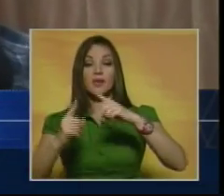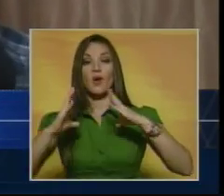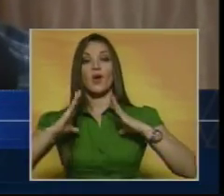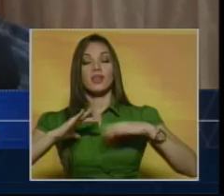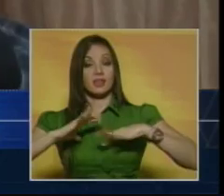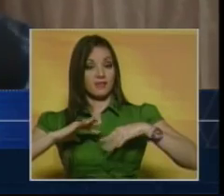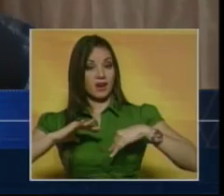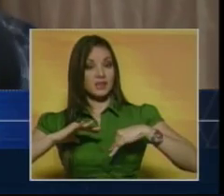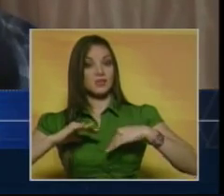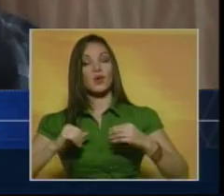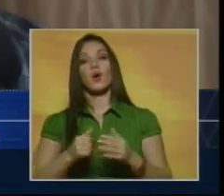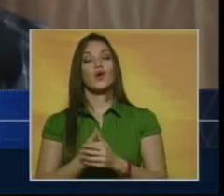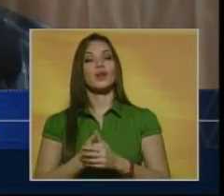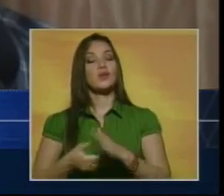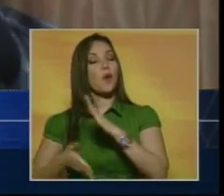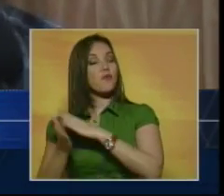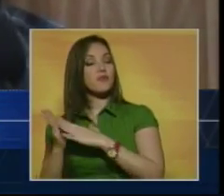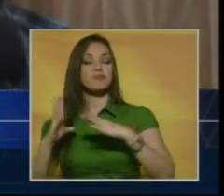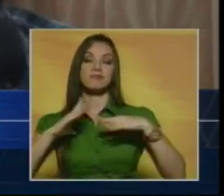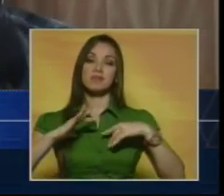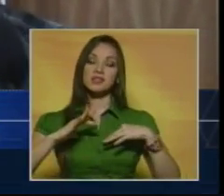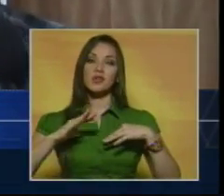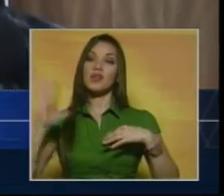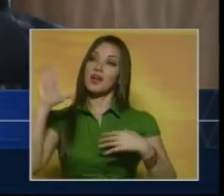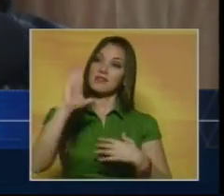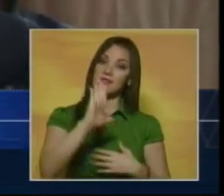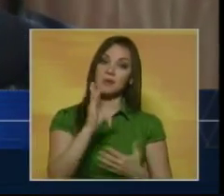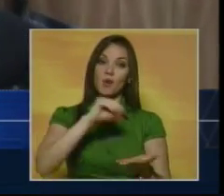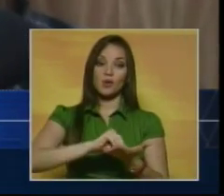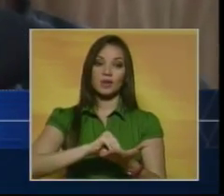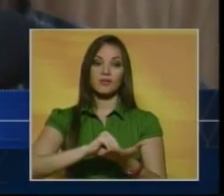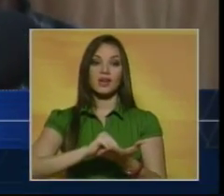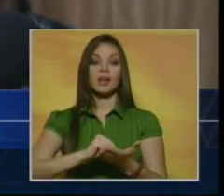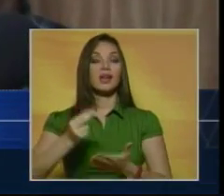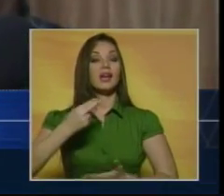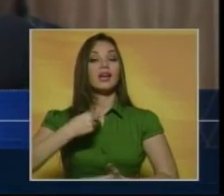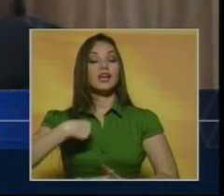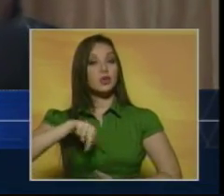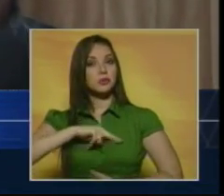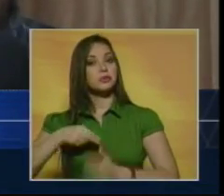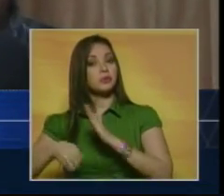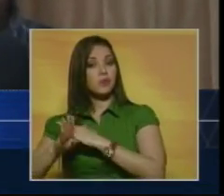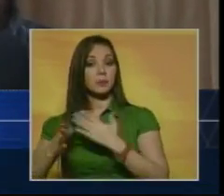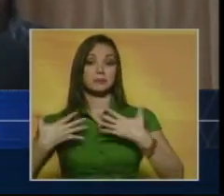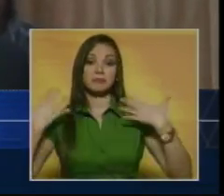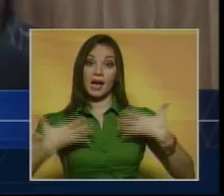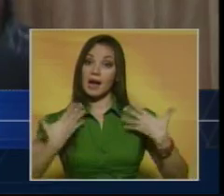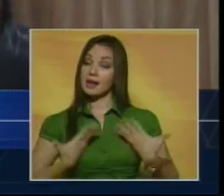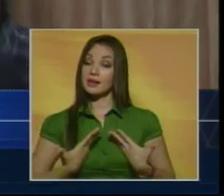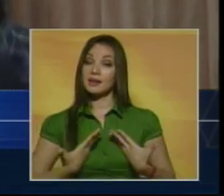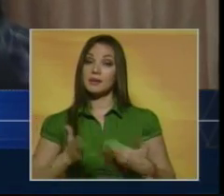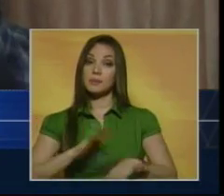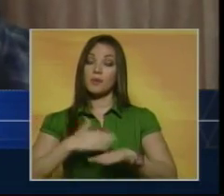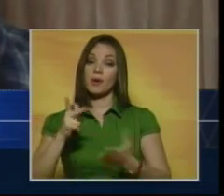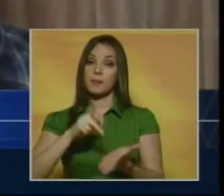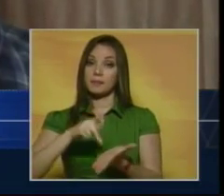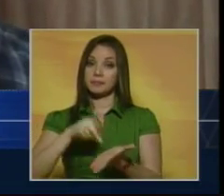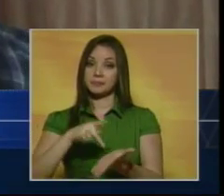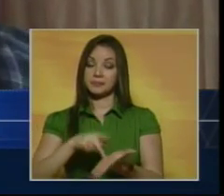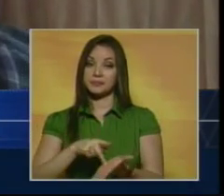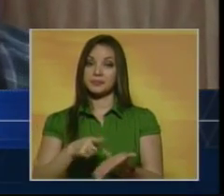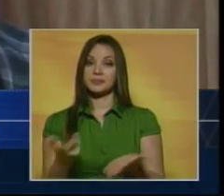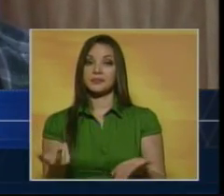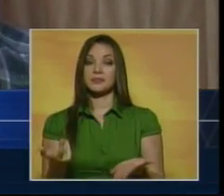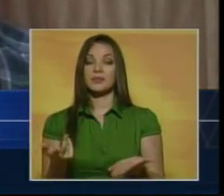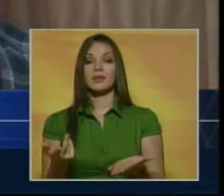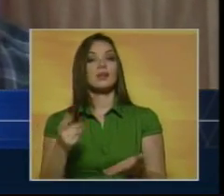de habernos retirado a las vacaciones. Y lo hemos hecho con mucho entusiasmo. La participación de